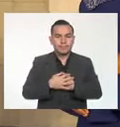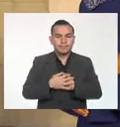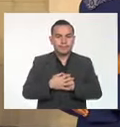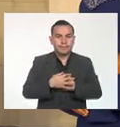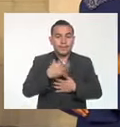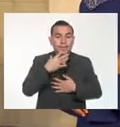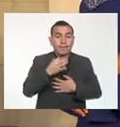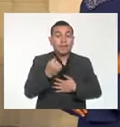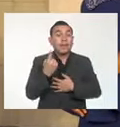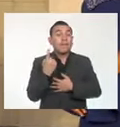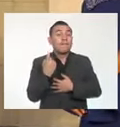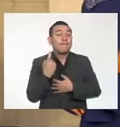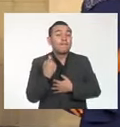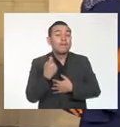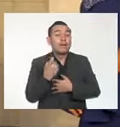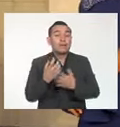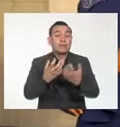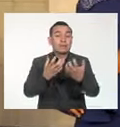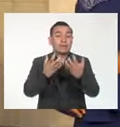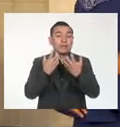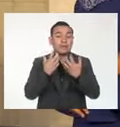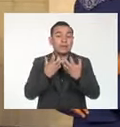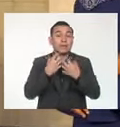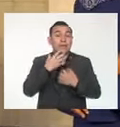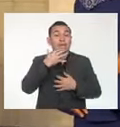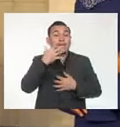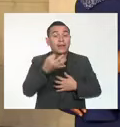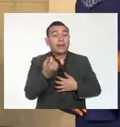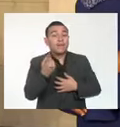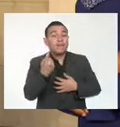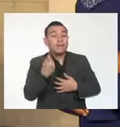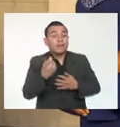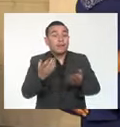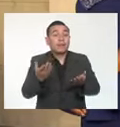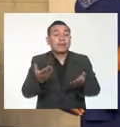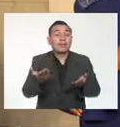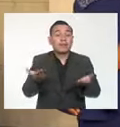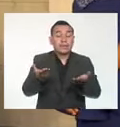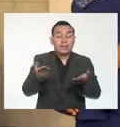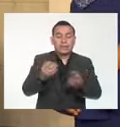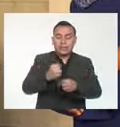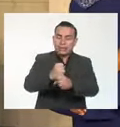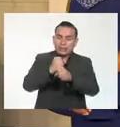Aunque todavía nos falta muchísimo, muchísimo, para ser un país seguro.